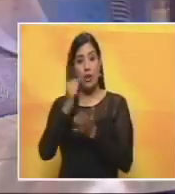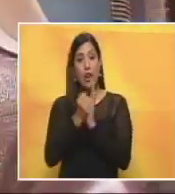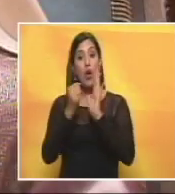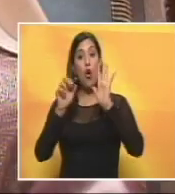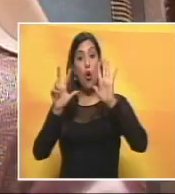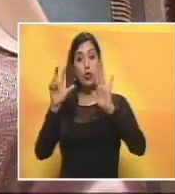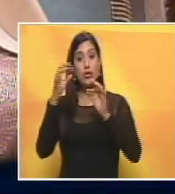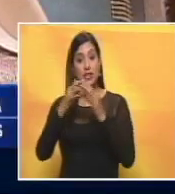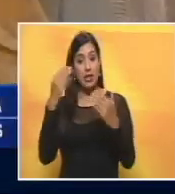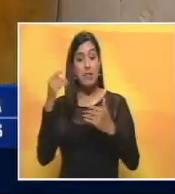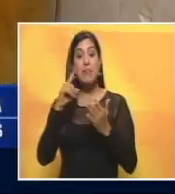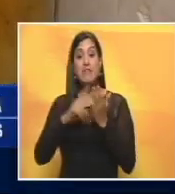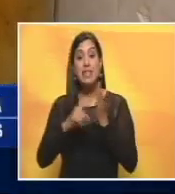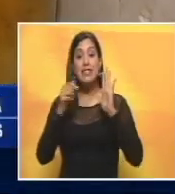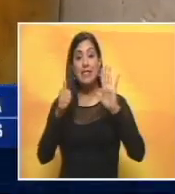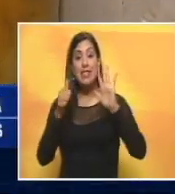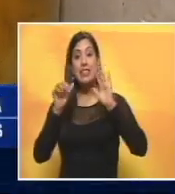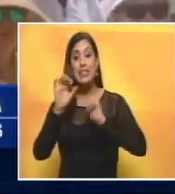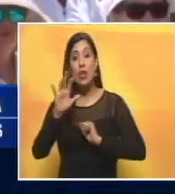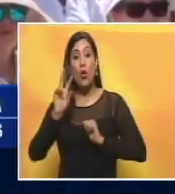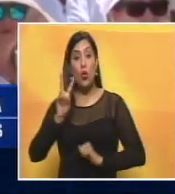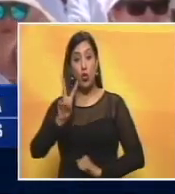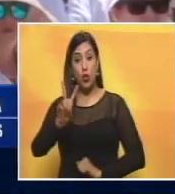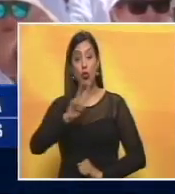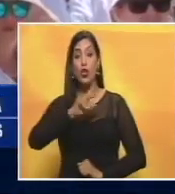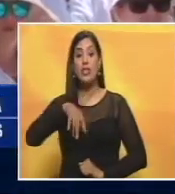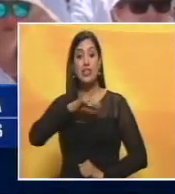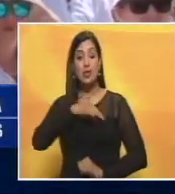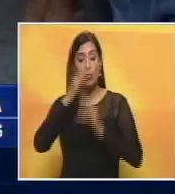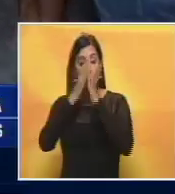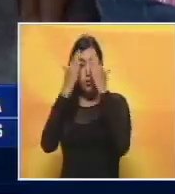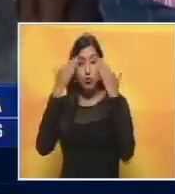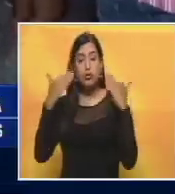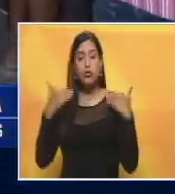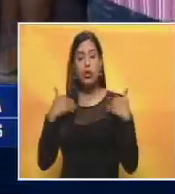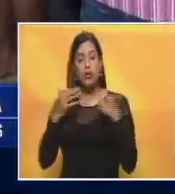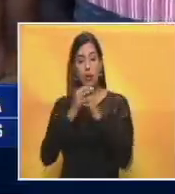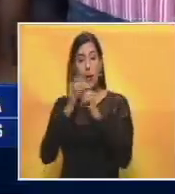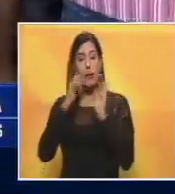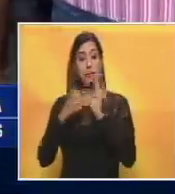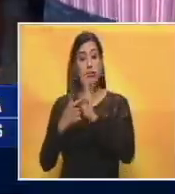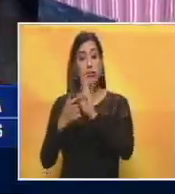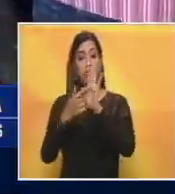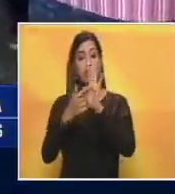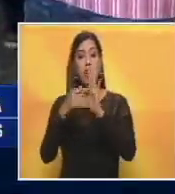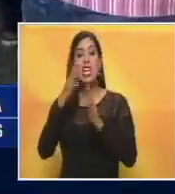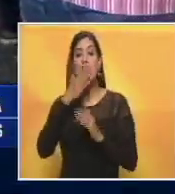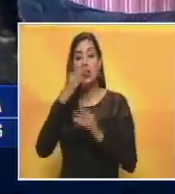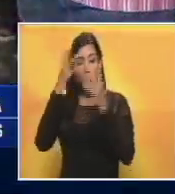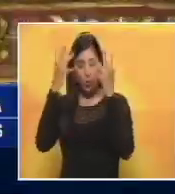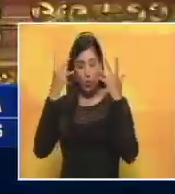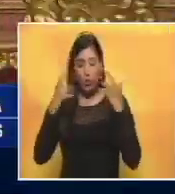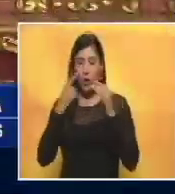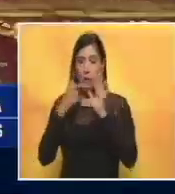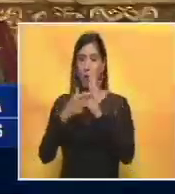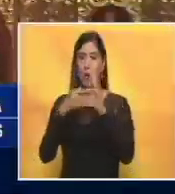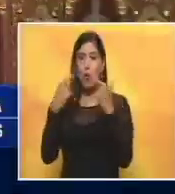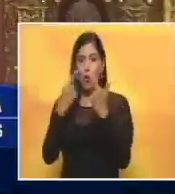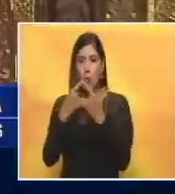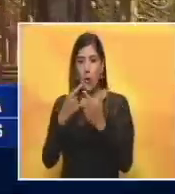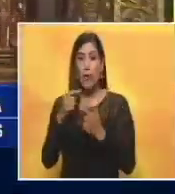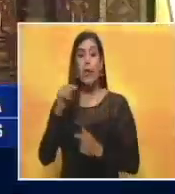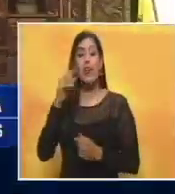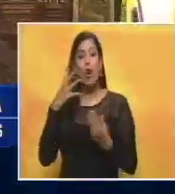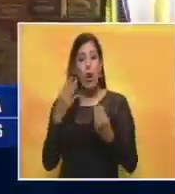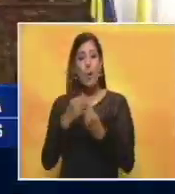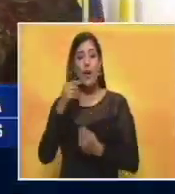8 de septiembre de 1652, Nuestra Señora de Coromoto se mostró por primera vez al indio Coromoto, cacique de la tribu,